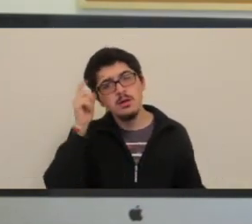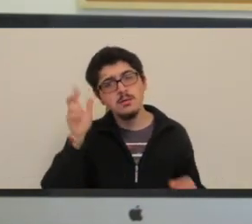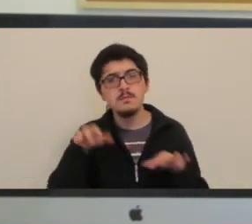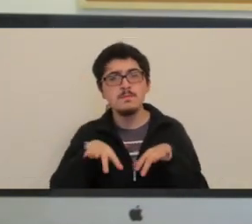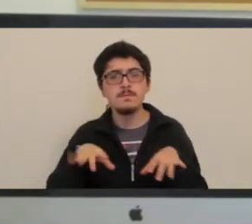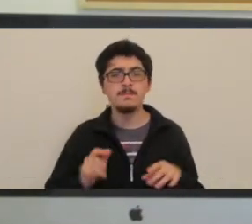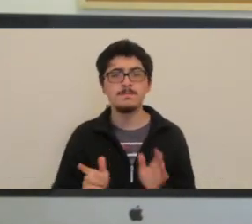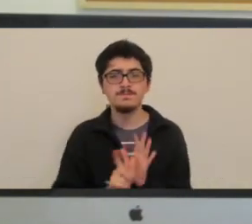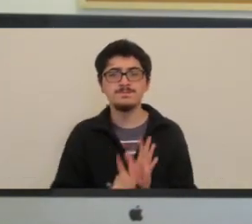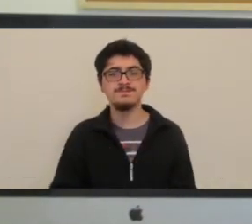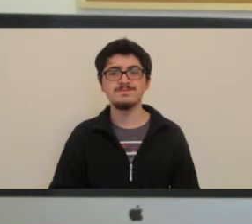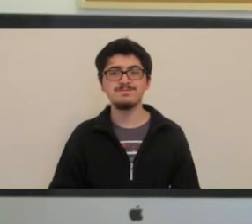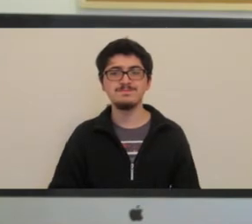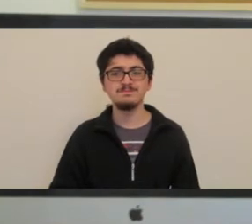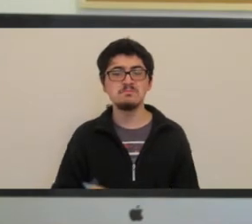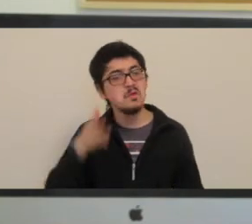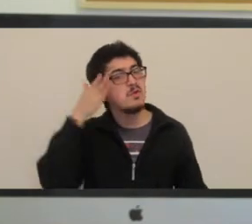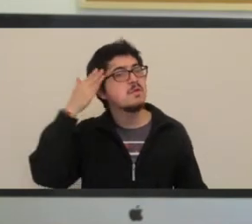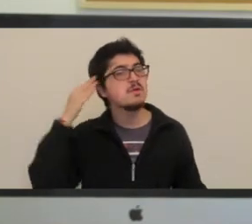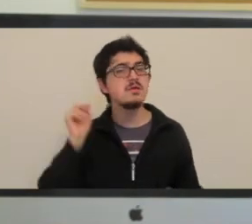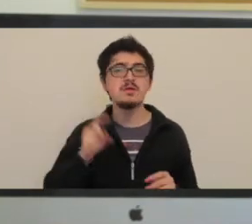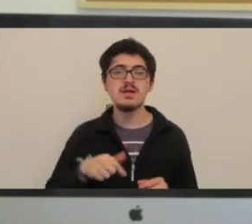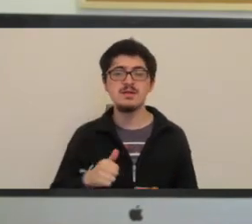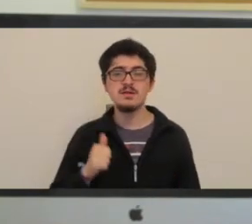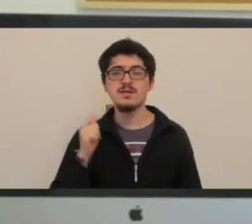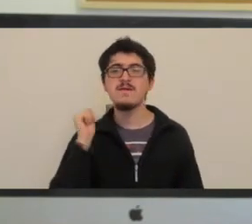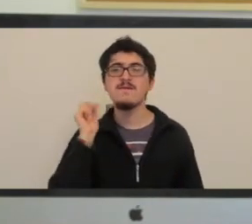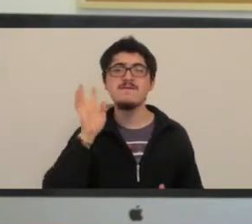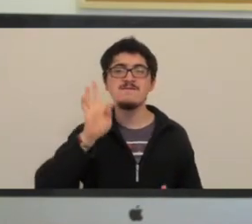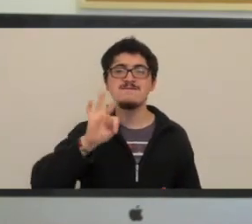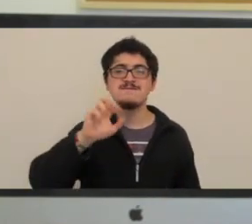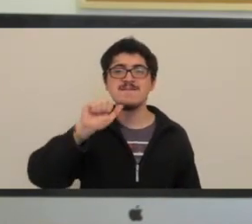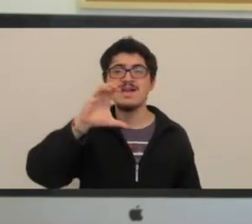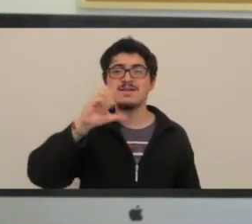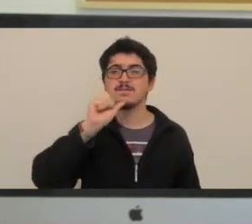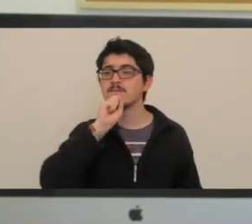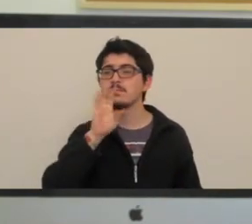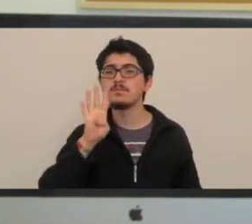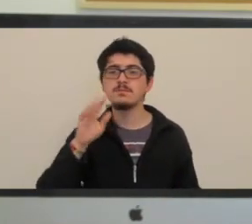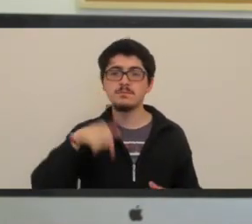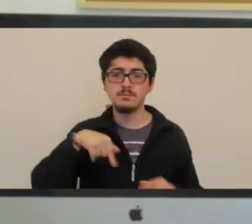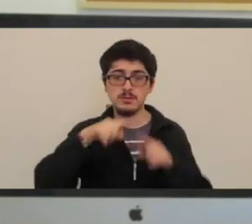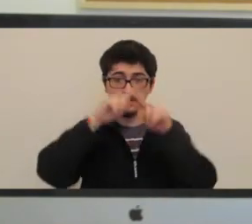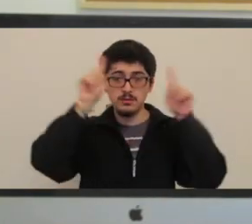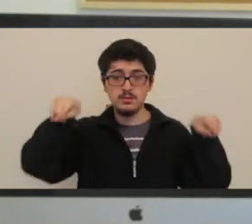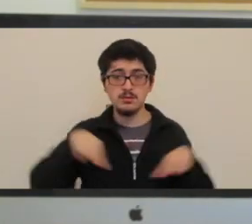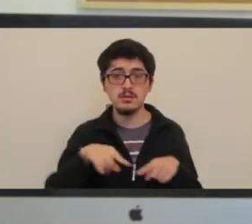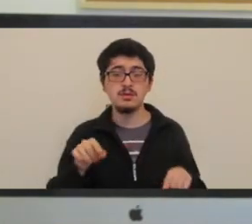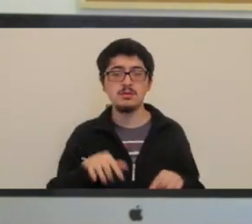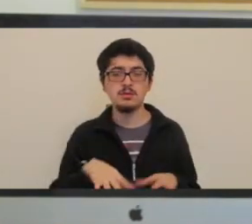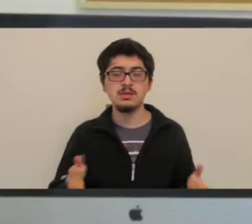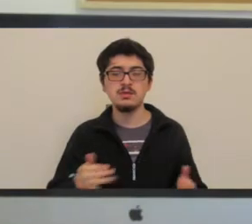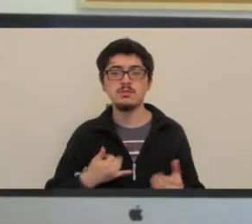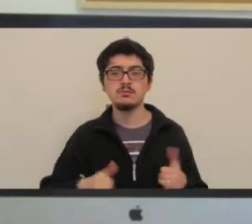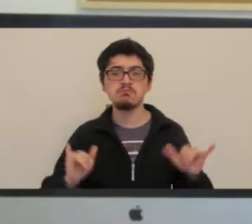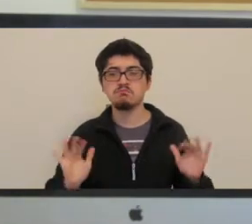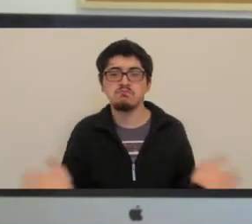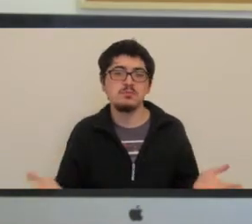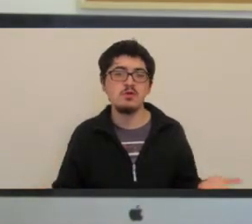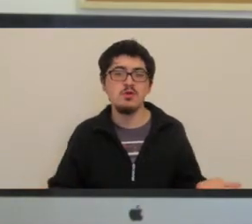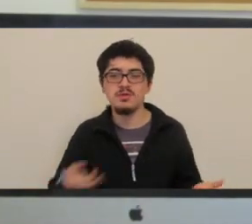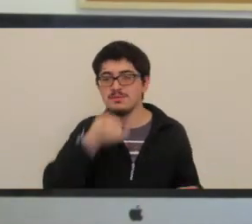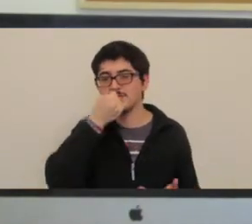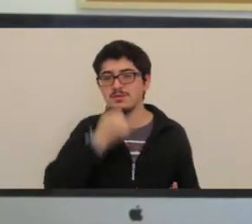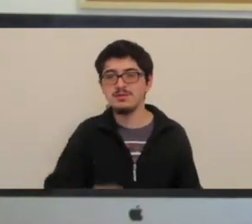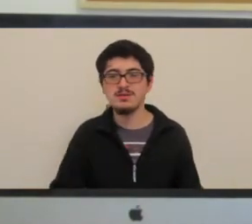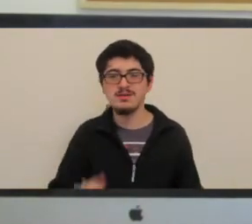con respecto al canal. No olviden visitar mis redes sociales, que abajo en la caja de descripción está. Y bueno,